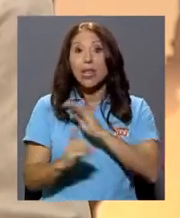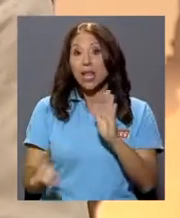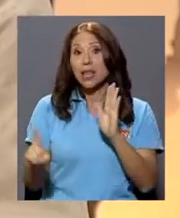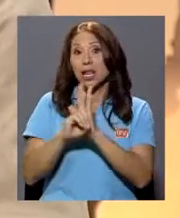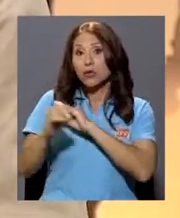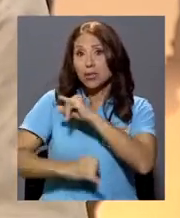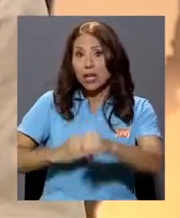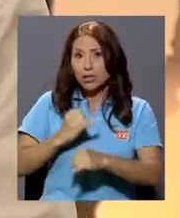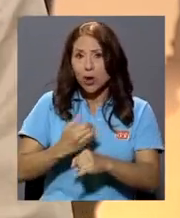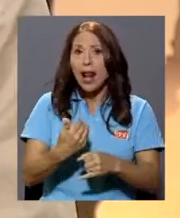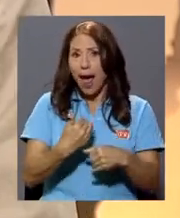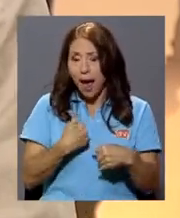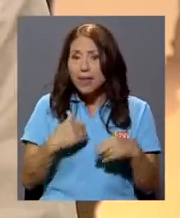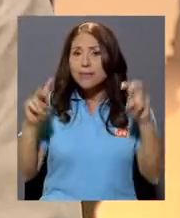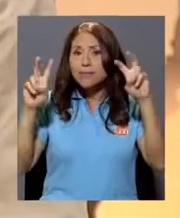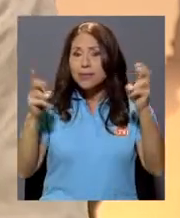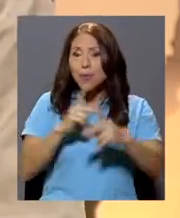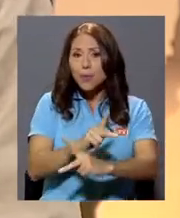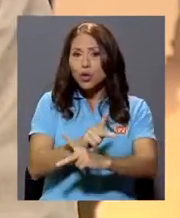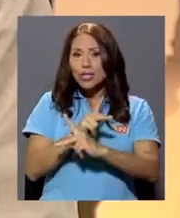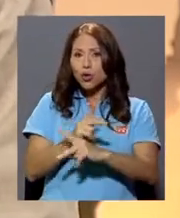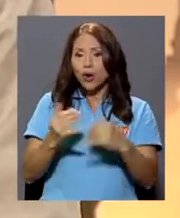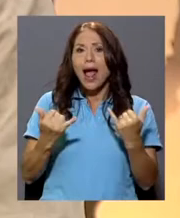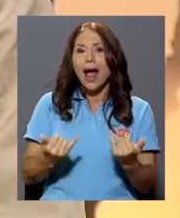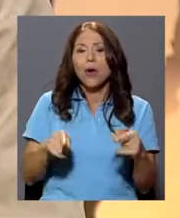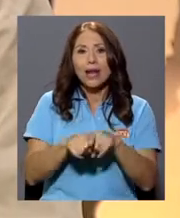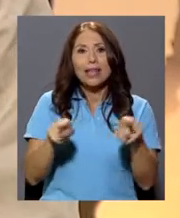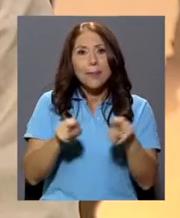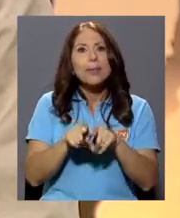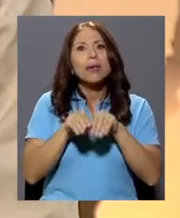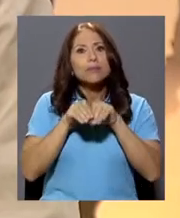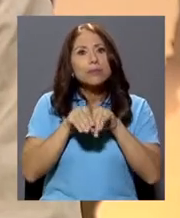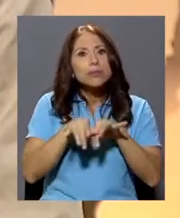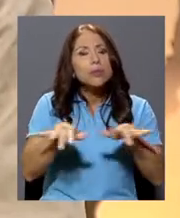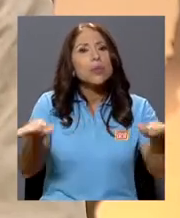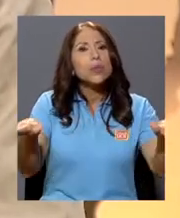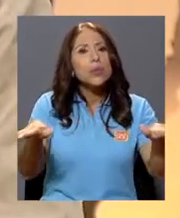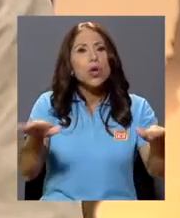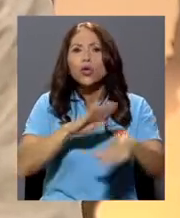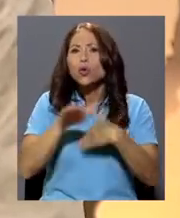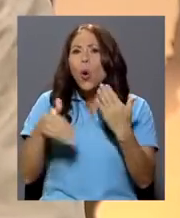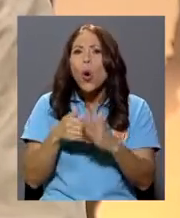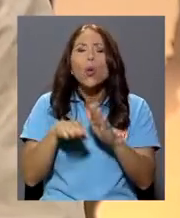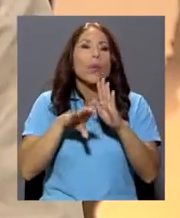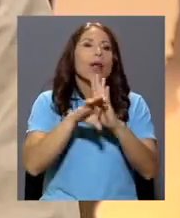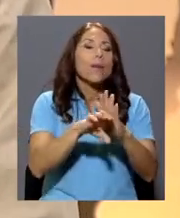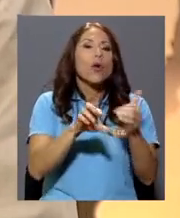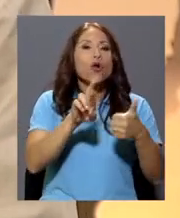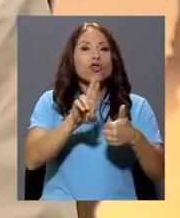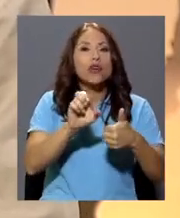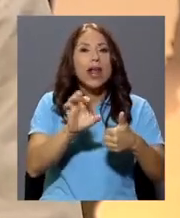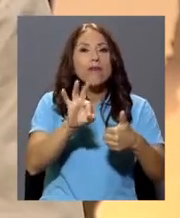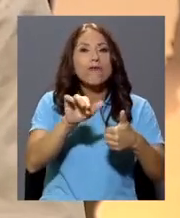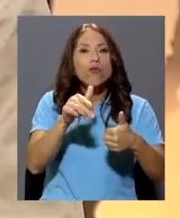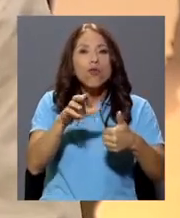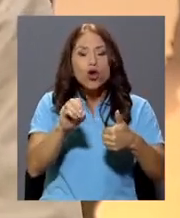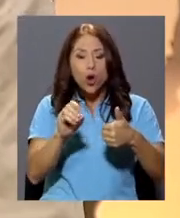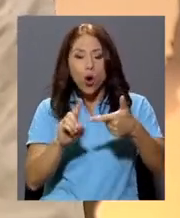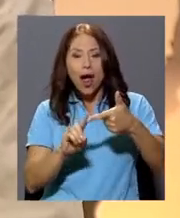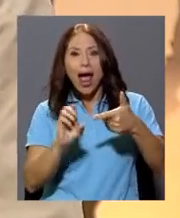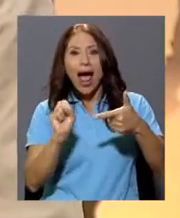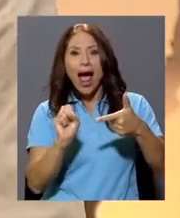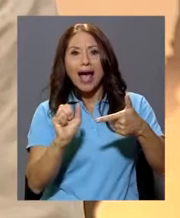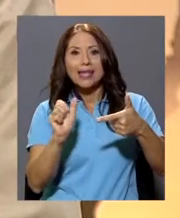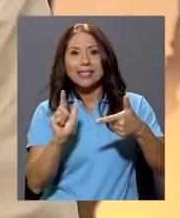todo un ámbito de protección que está saltando ahora también por los aires, todo el ámbito de refugio, de asilados, toda esa legislación